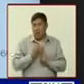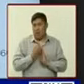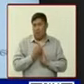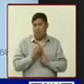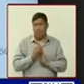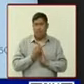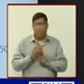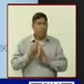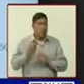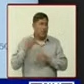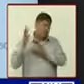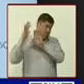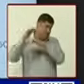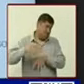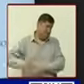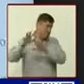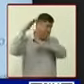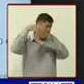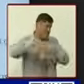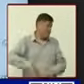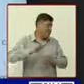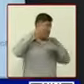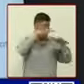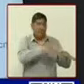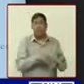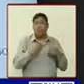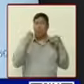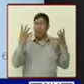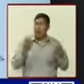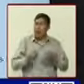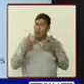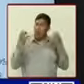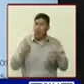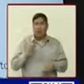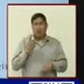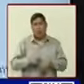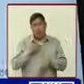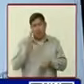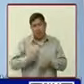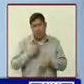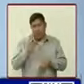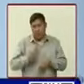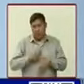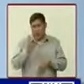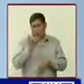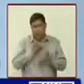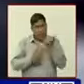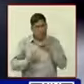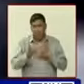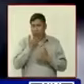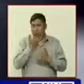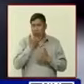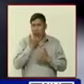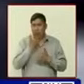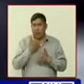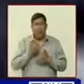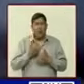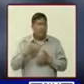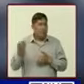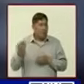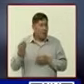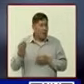Significa que cada hora ha llegado a caer 6 botellas de 2 litros o 12 litros cada metro